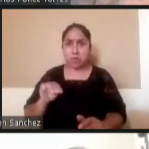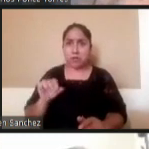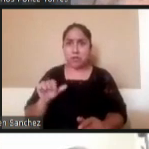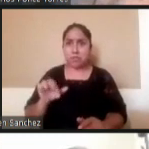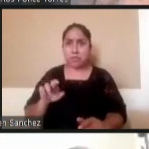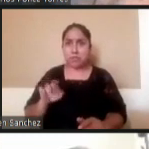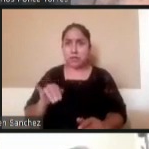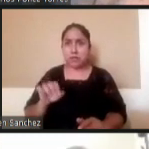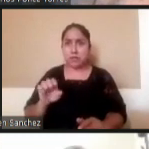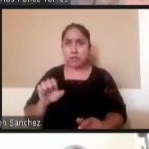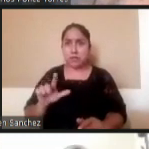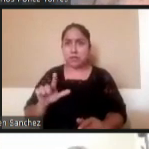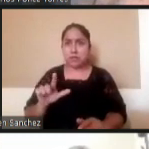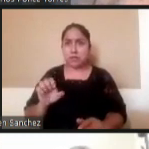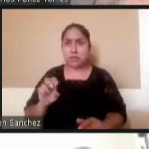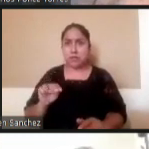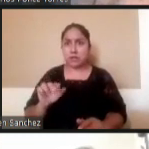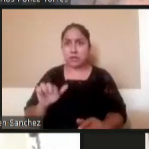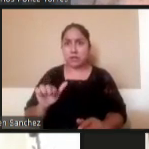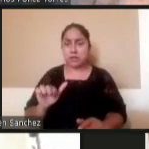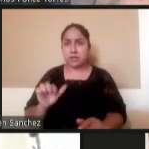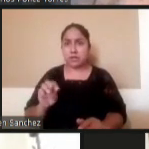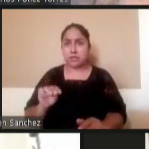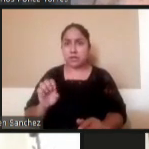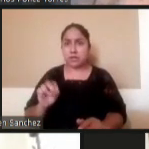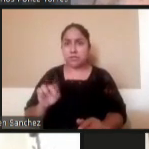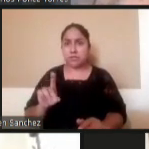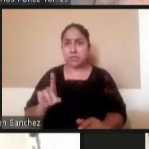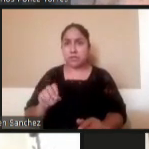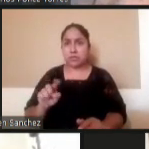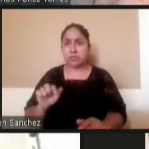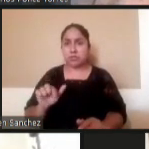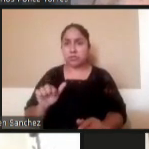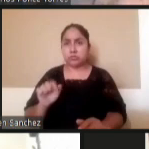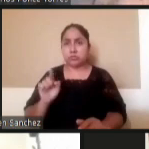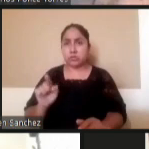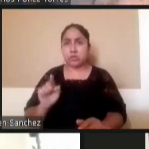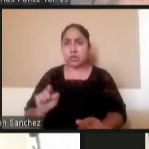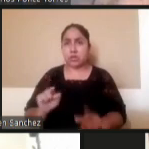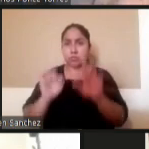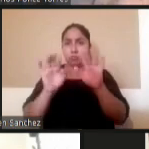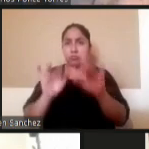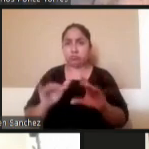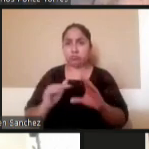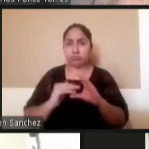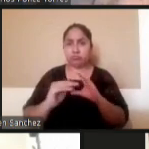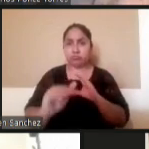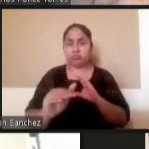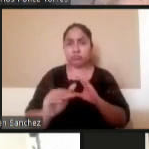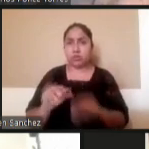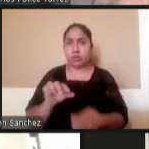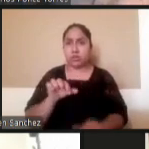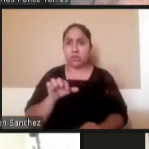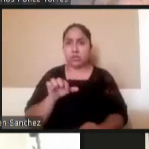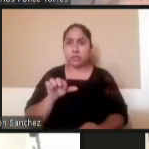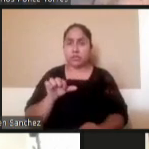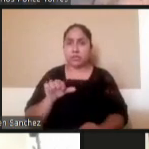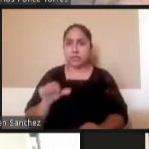registró el día 16 a las 9 de la mañana con 29